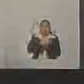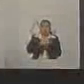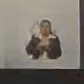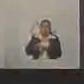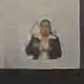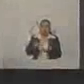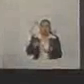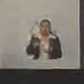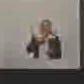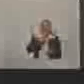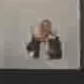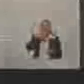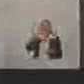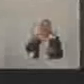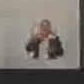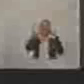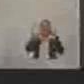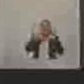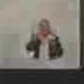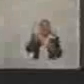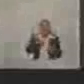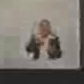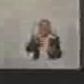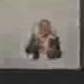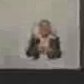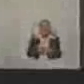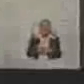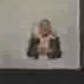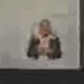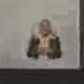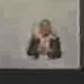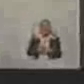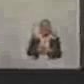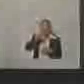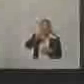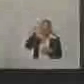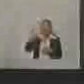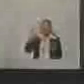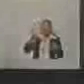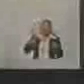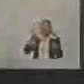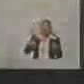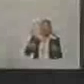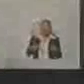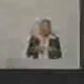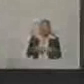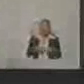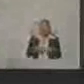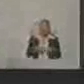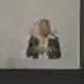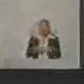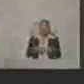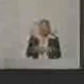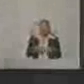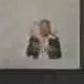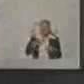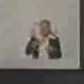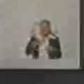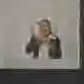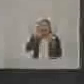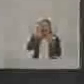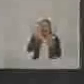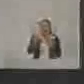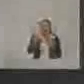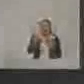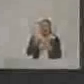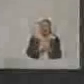que podamos dialogar y que podamos llegar a que la ciudadanía, y yo como ciudadana te lo digo de frente,